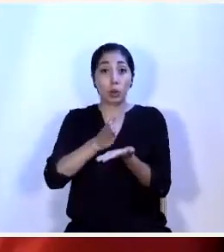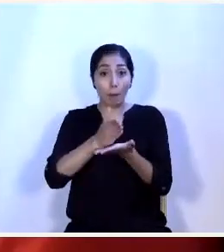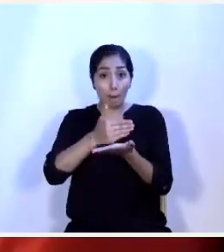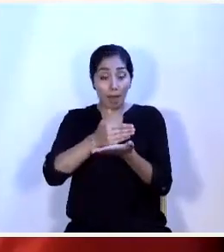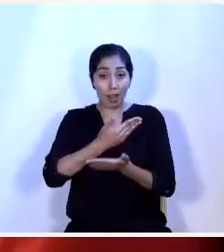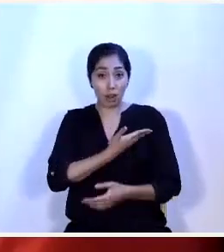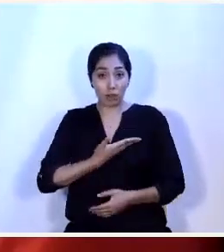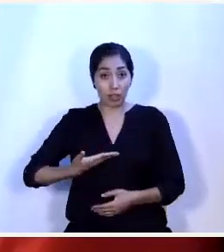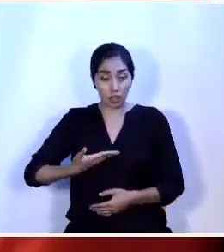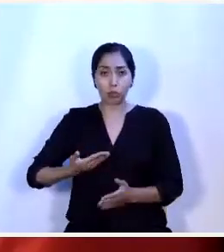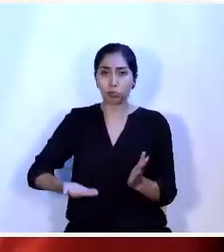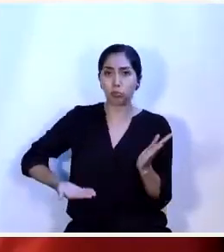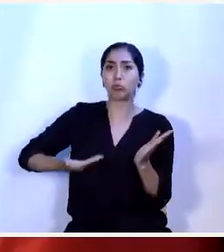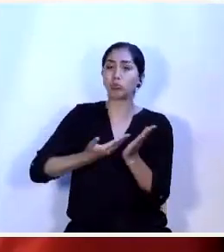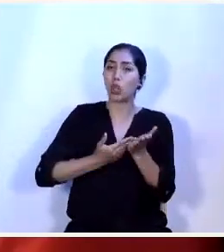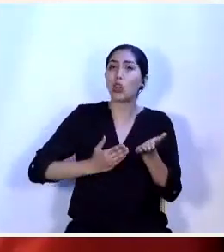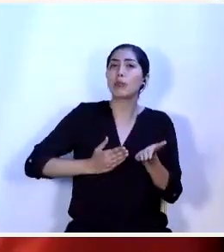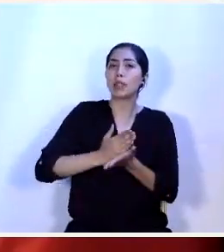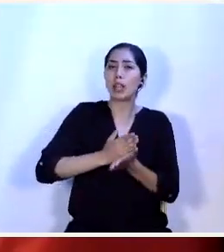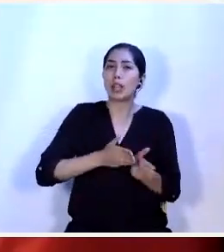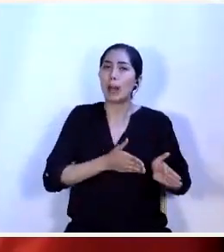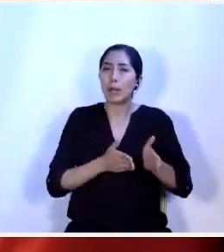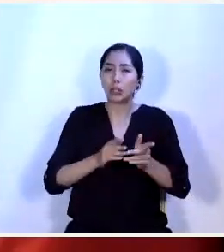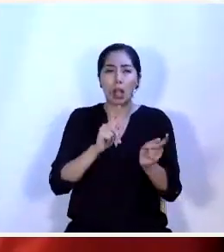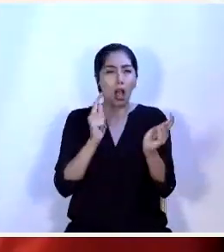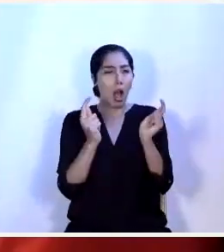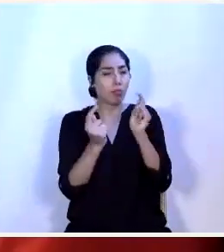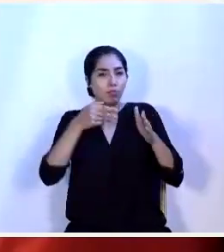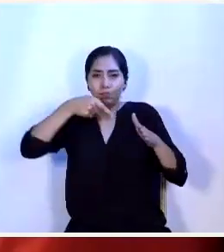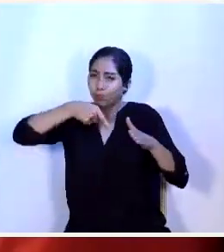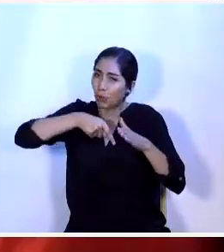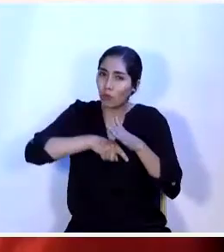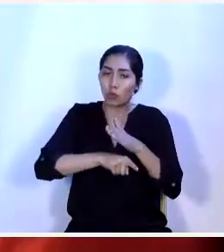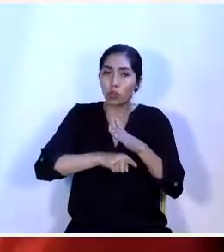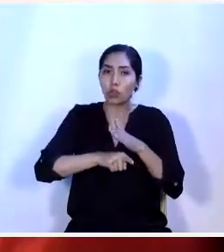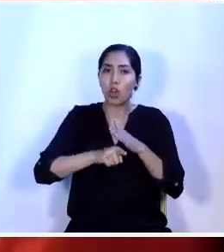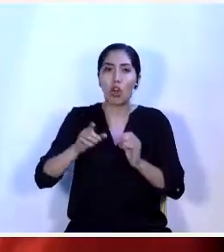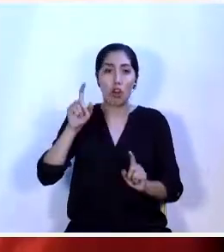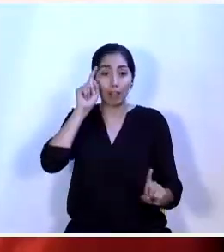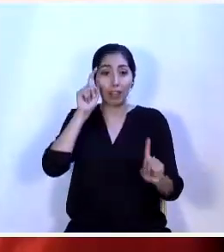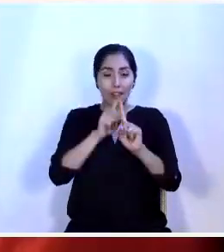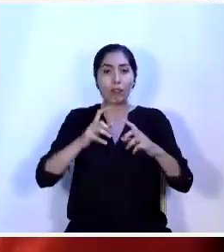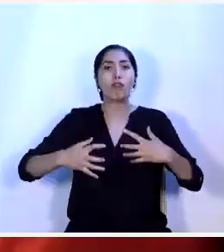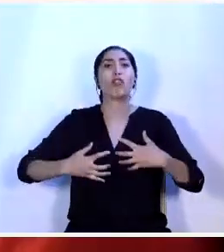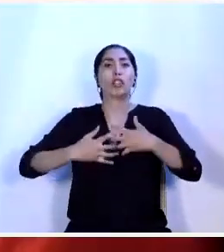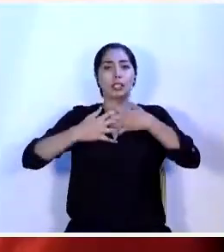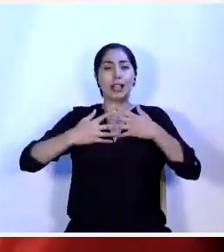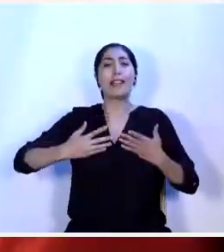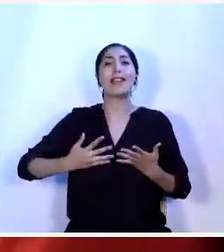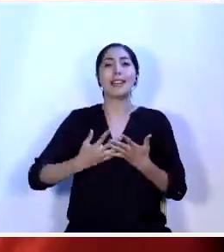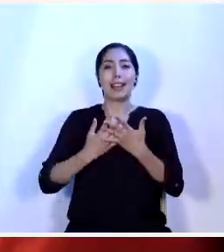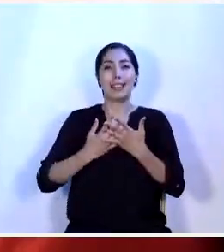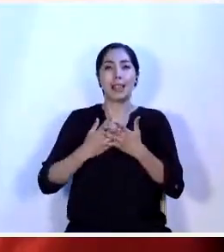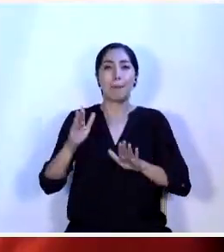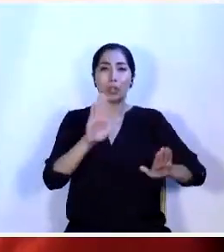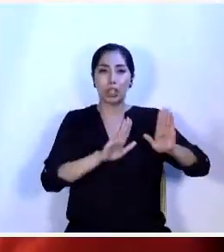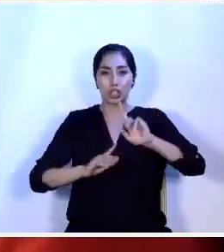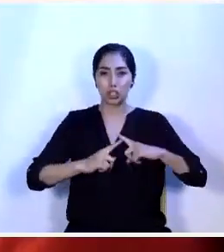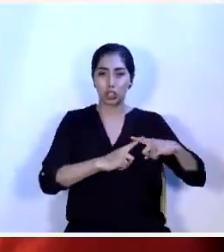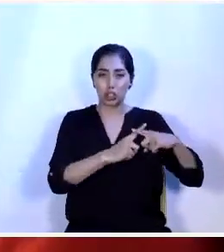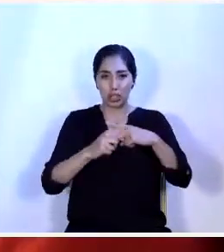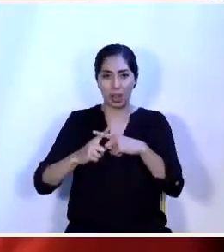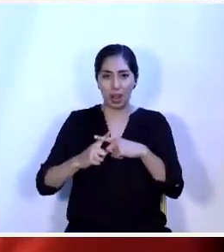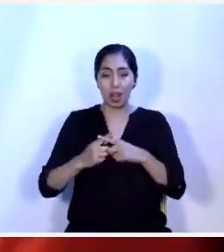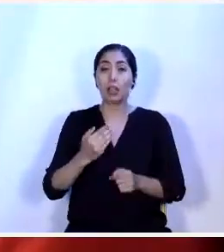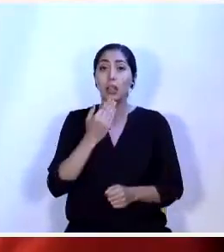propone iniciar un camino de cambios profundos que busca fortalecer nuestra red de protección social, sacar a